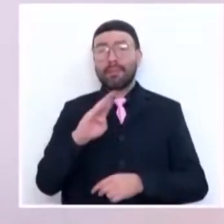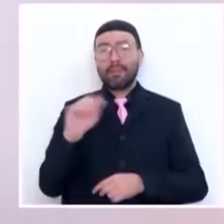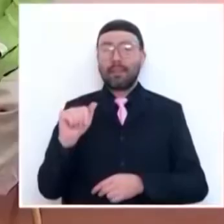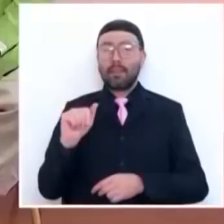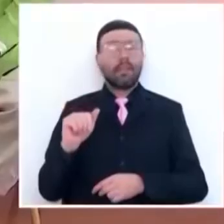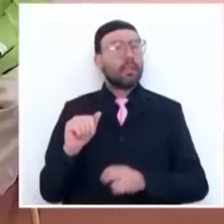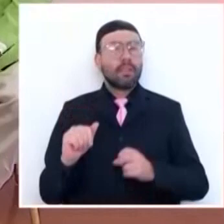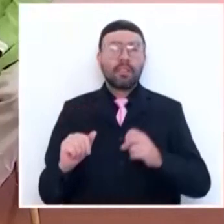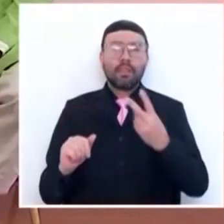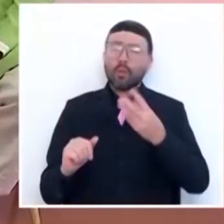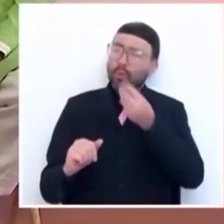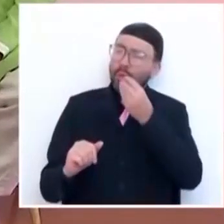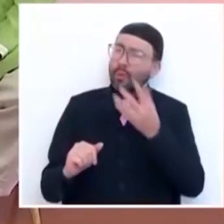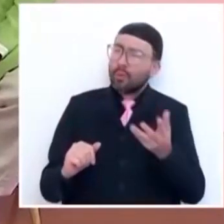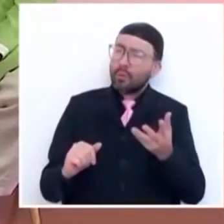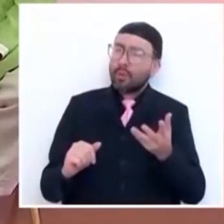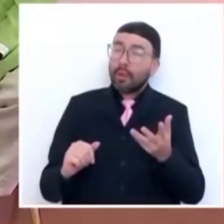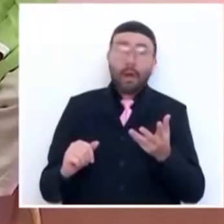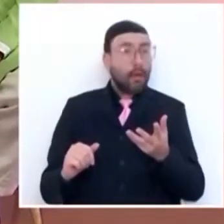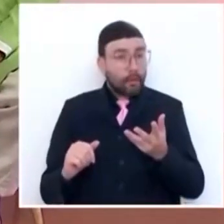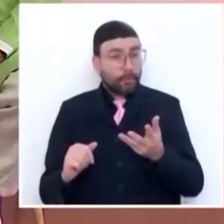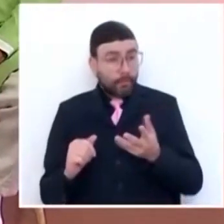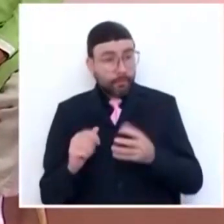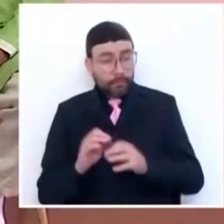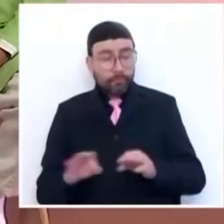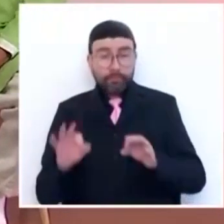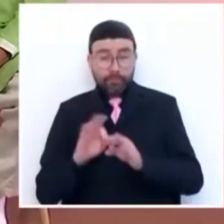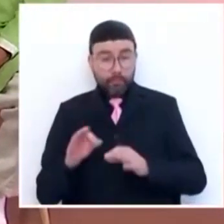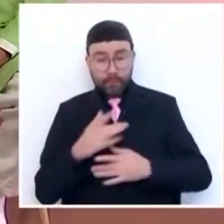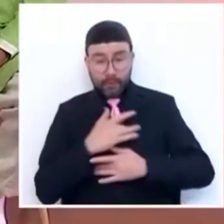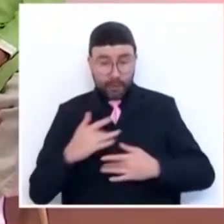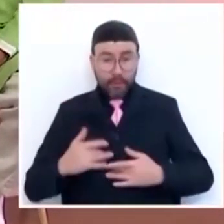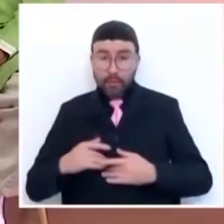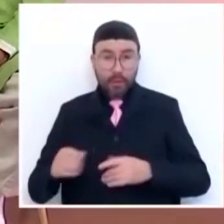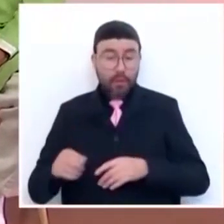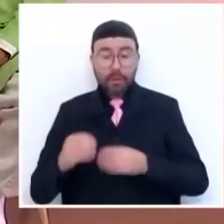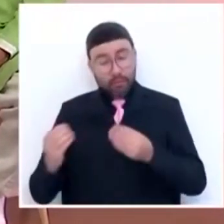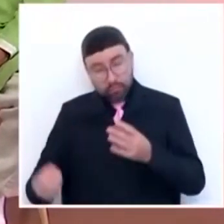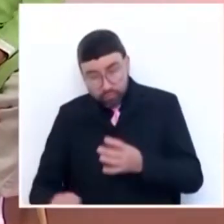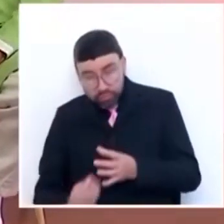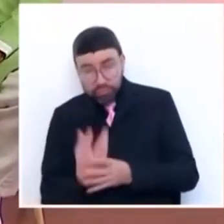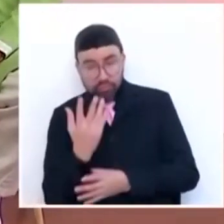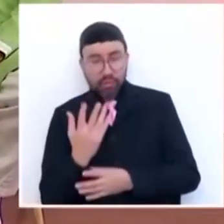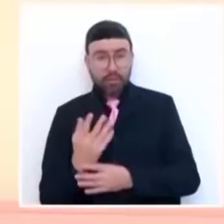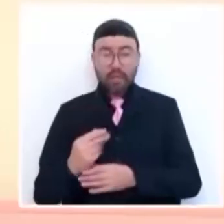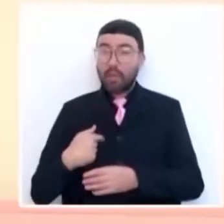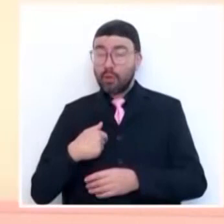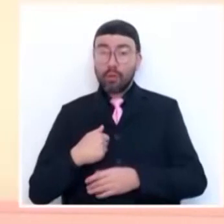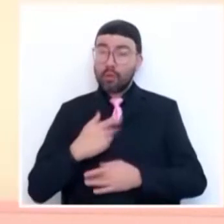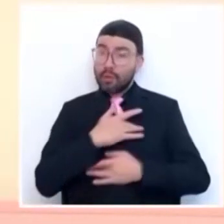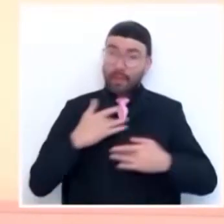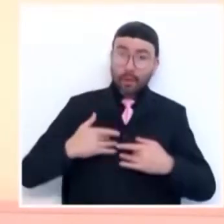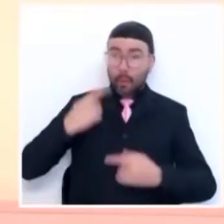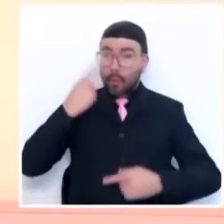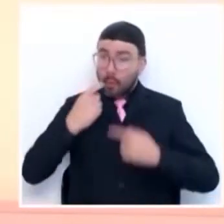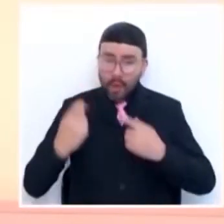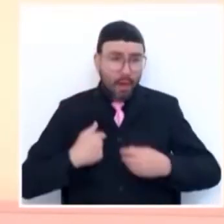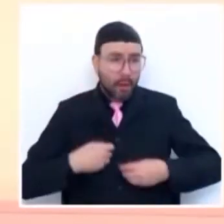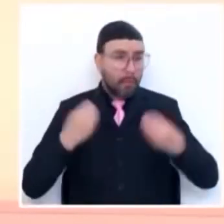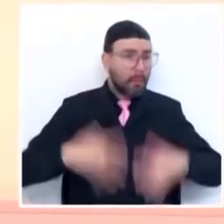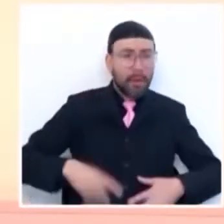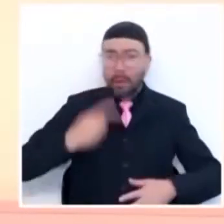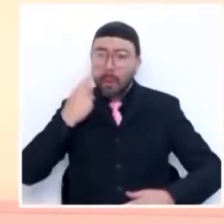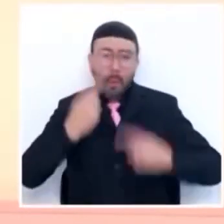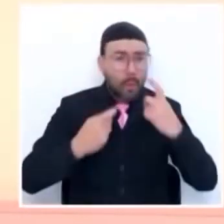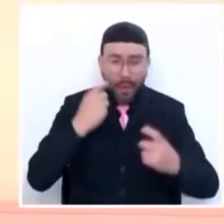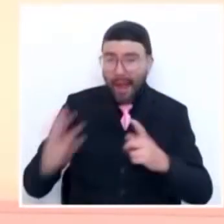eso, pues aportar que la salud es algo que se cultiva, no es algo que uno sale a correr a buscarla después de que la perdió, es